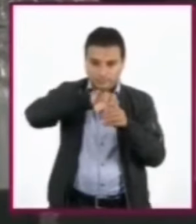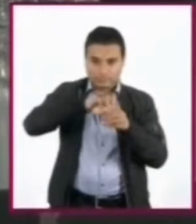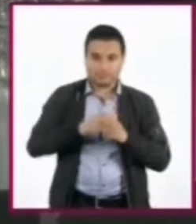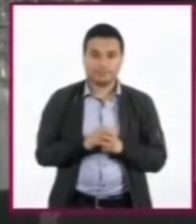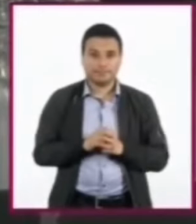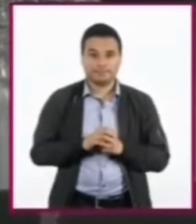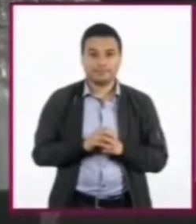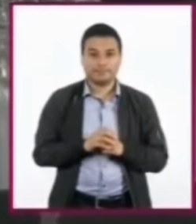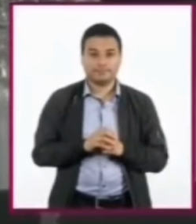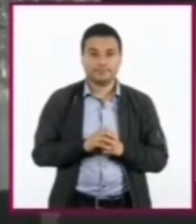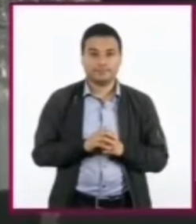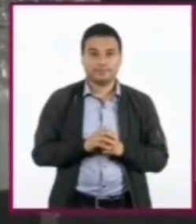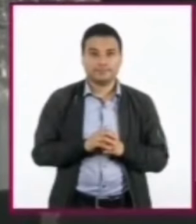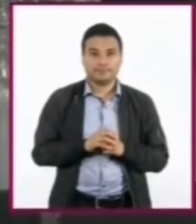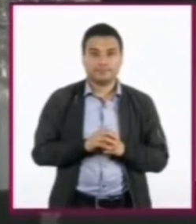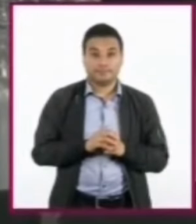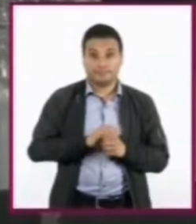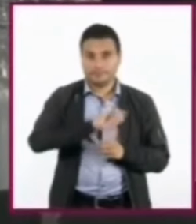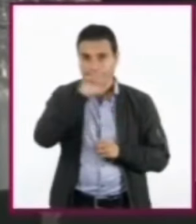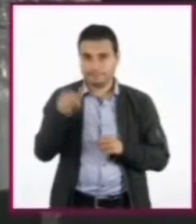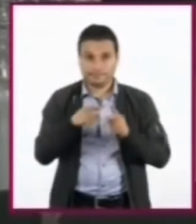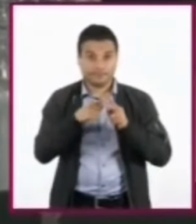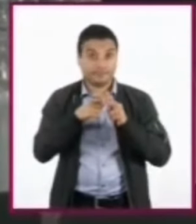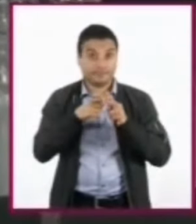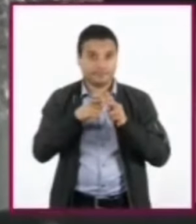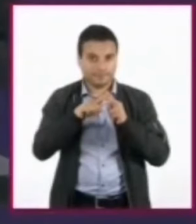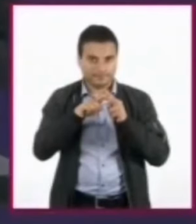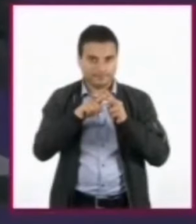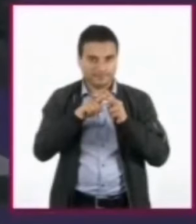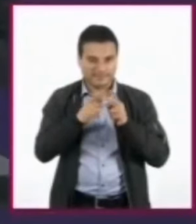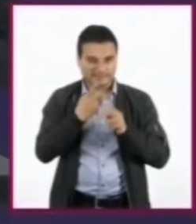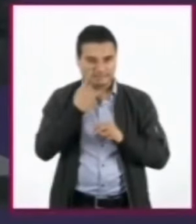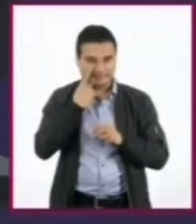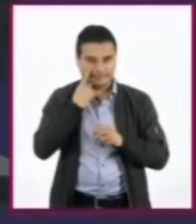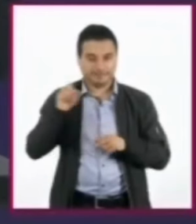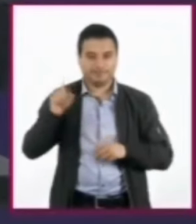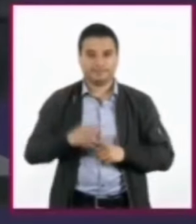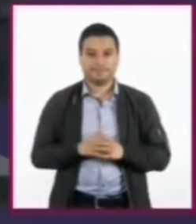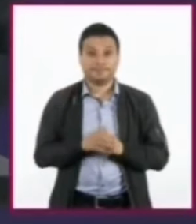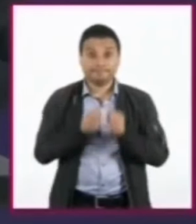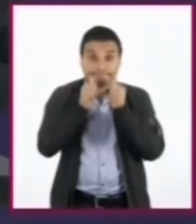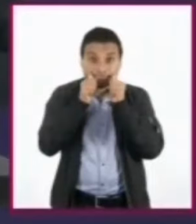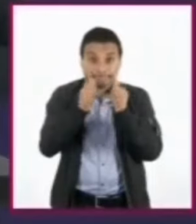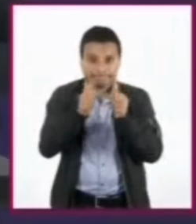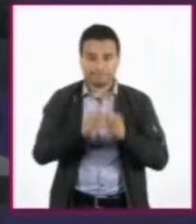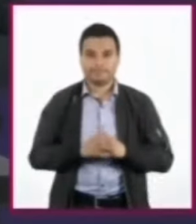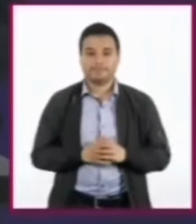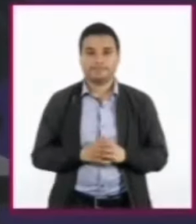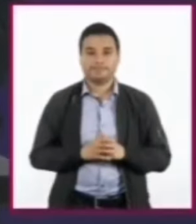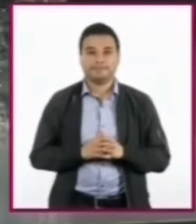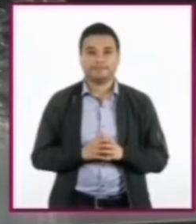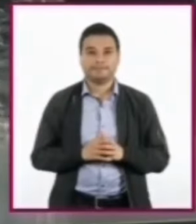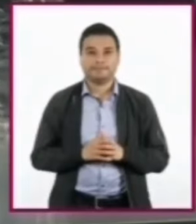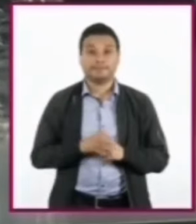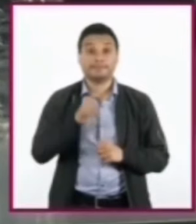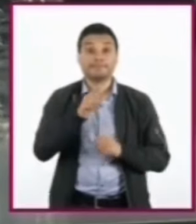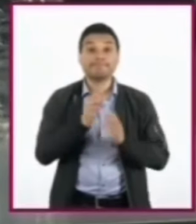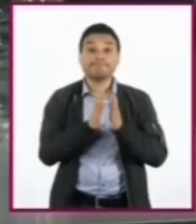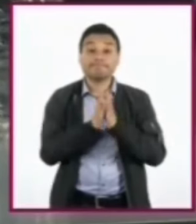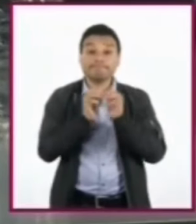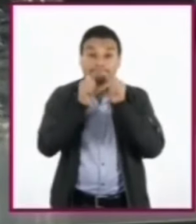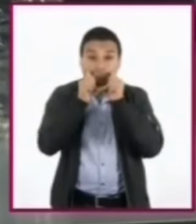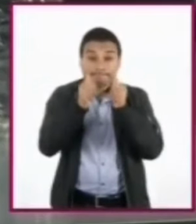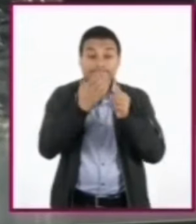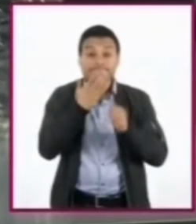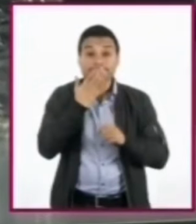globo, comenzará la reacción química. Veamos. Pongan mucha atención. y observen